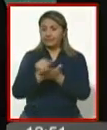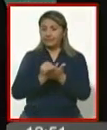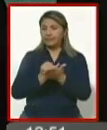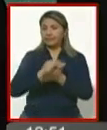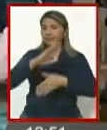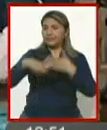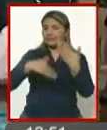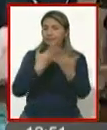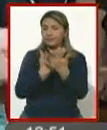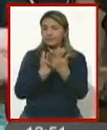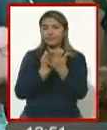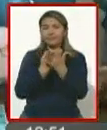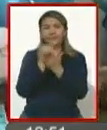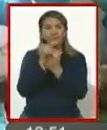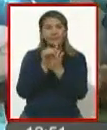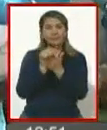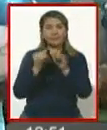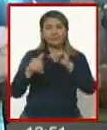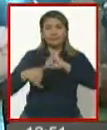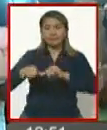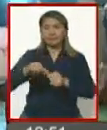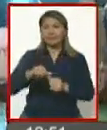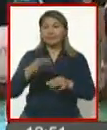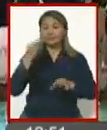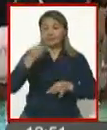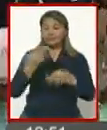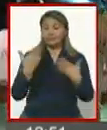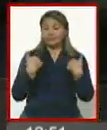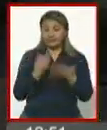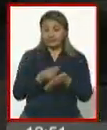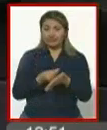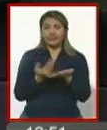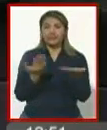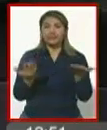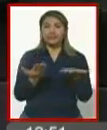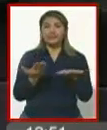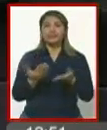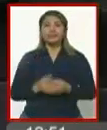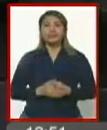sus especificaciones. Si no encuentran los recursos, pues tienen que salir